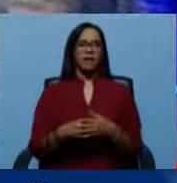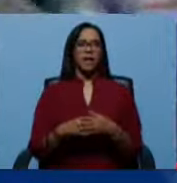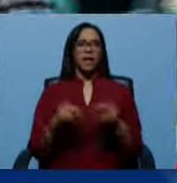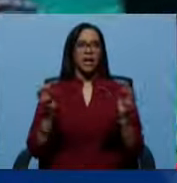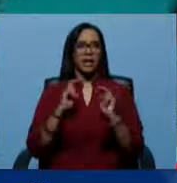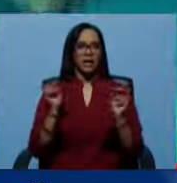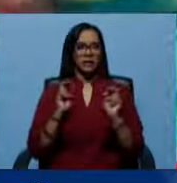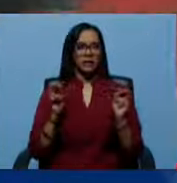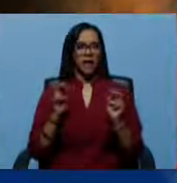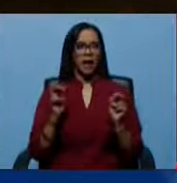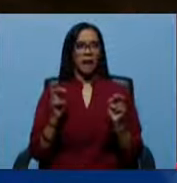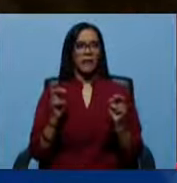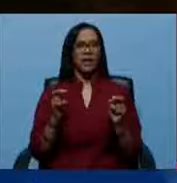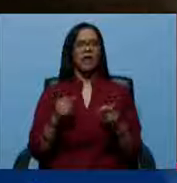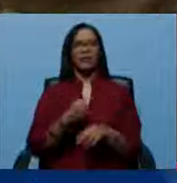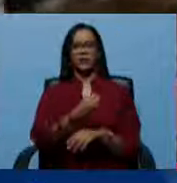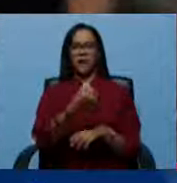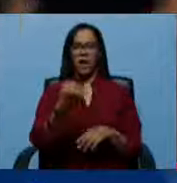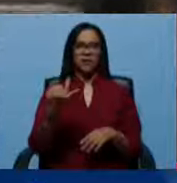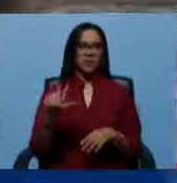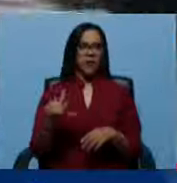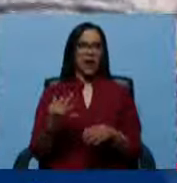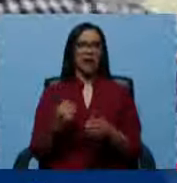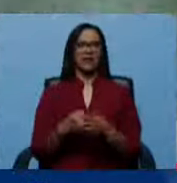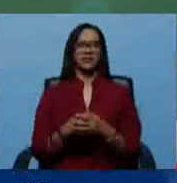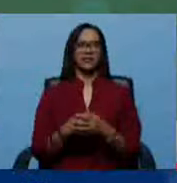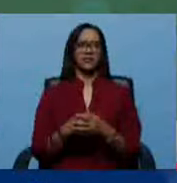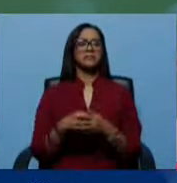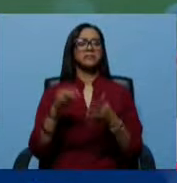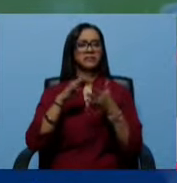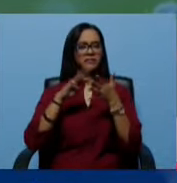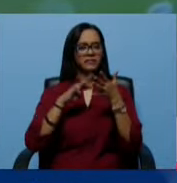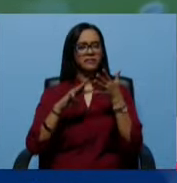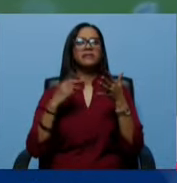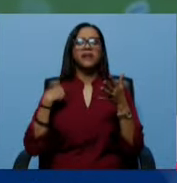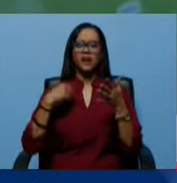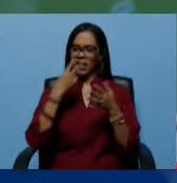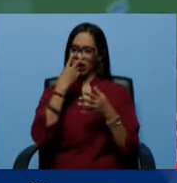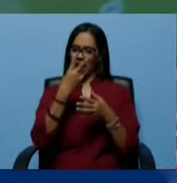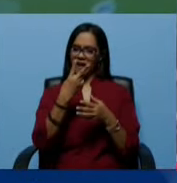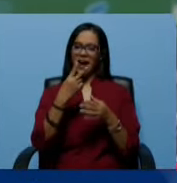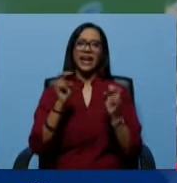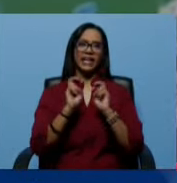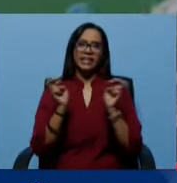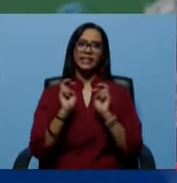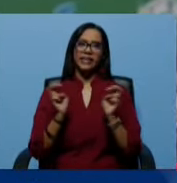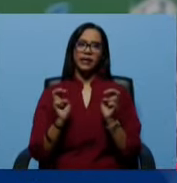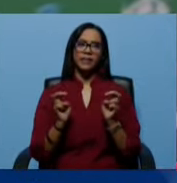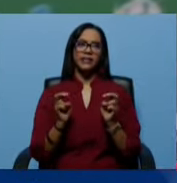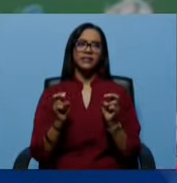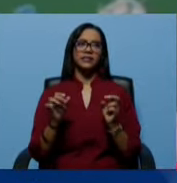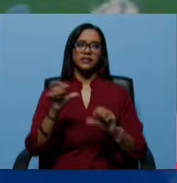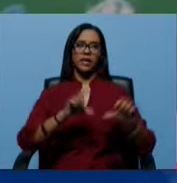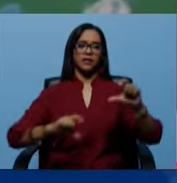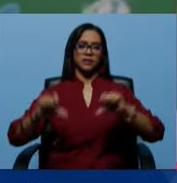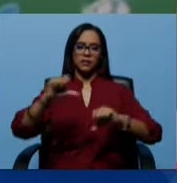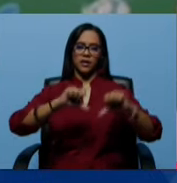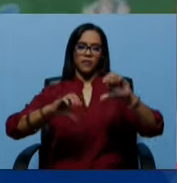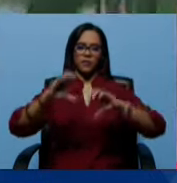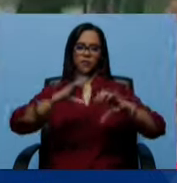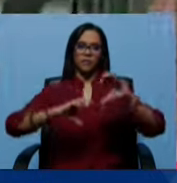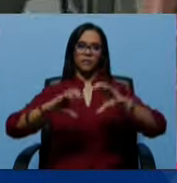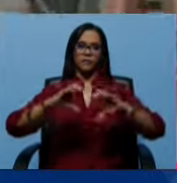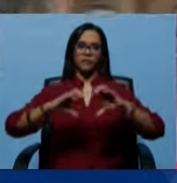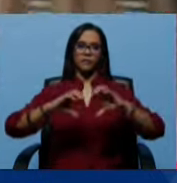tema de las varias, bueno, materias que tiene que ver el tema científico. Y aquí estamos